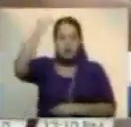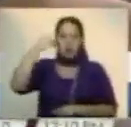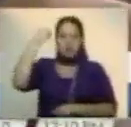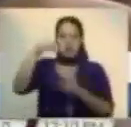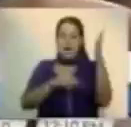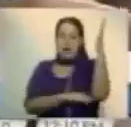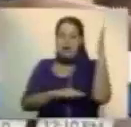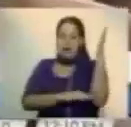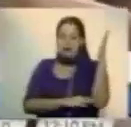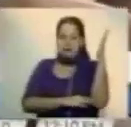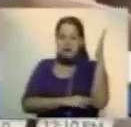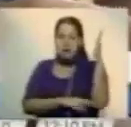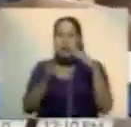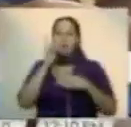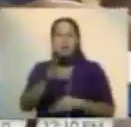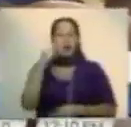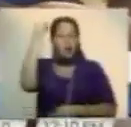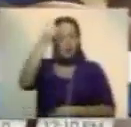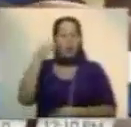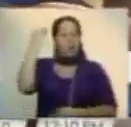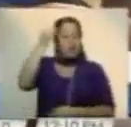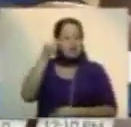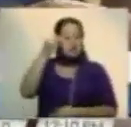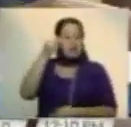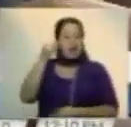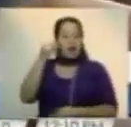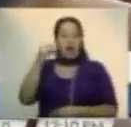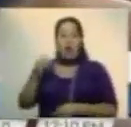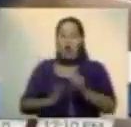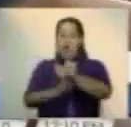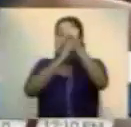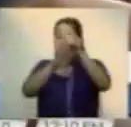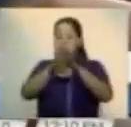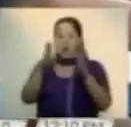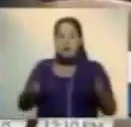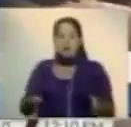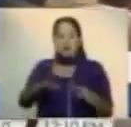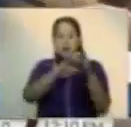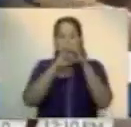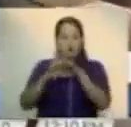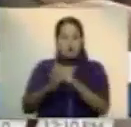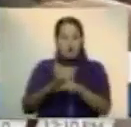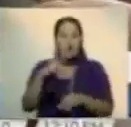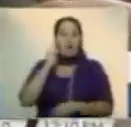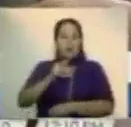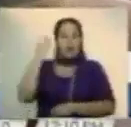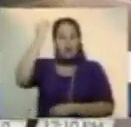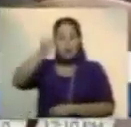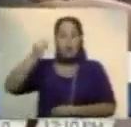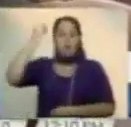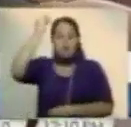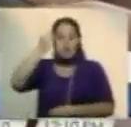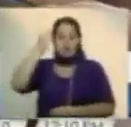Sabino, representante de la cúpula eclesiástica en el país, mire cómo piensan los dirigentes de la mesa de la unidad, de la